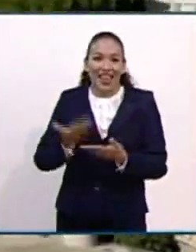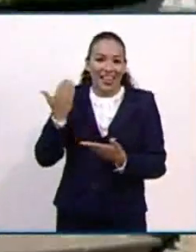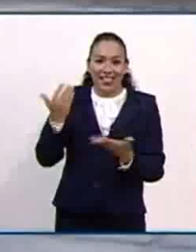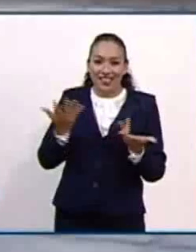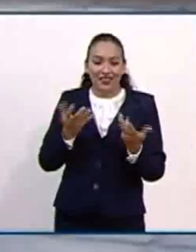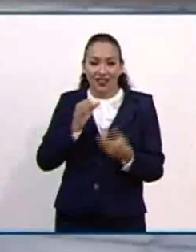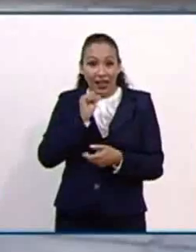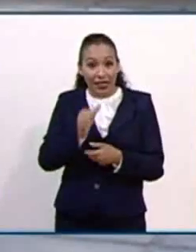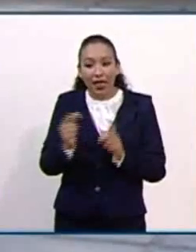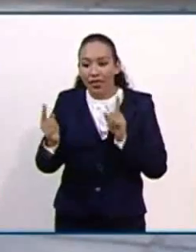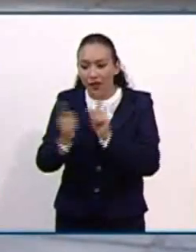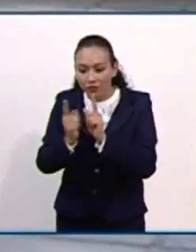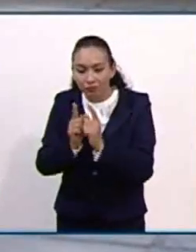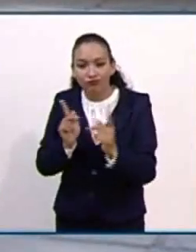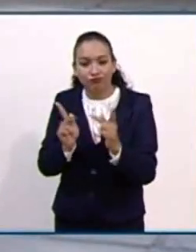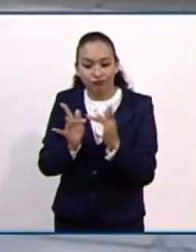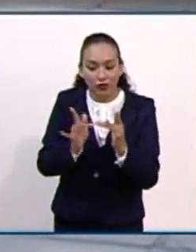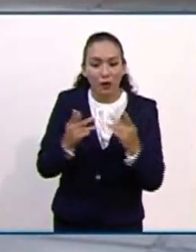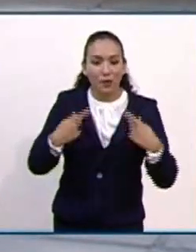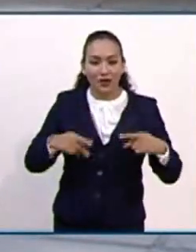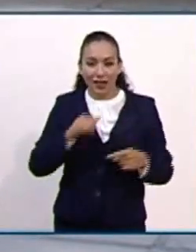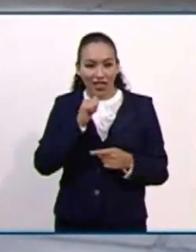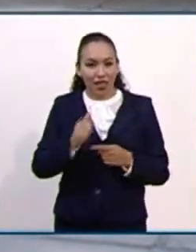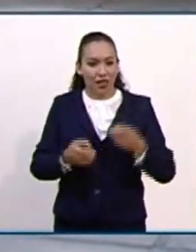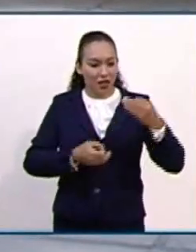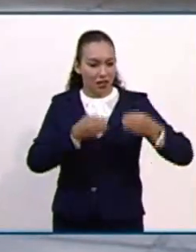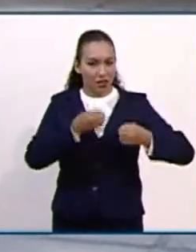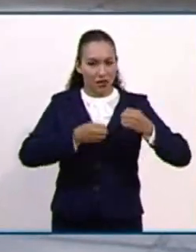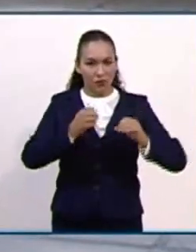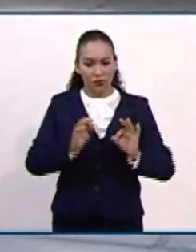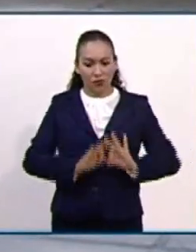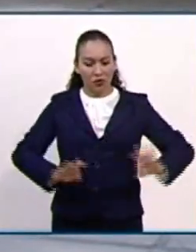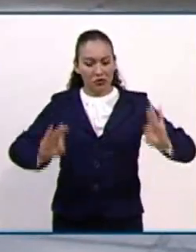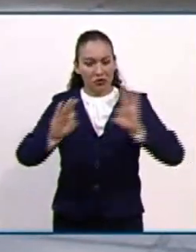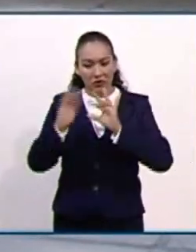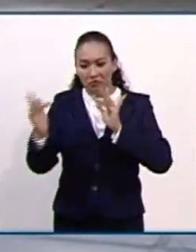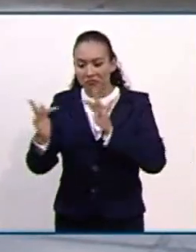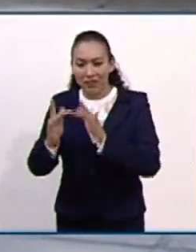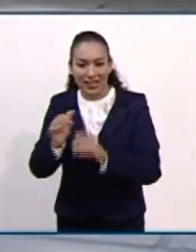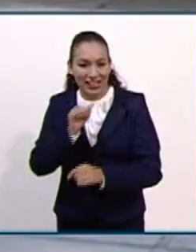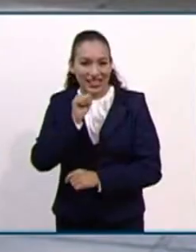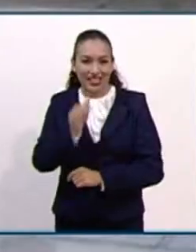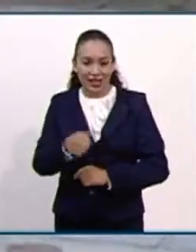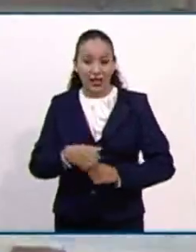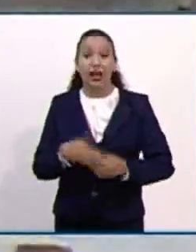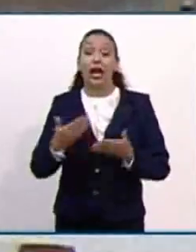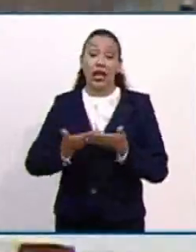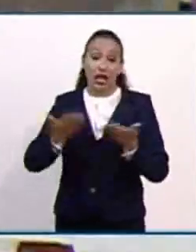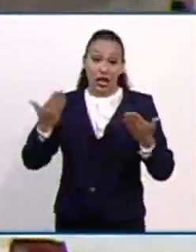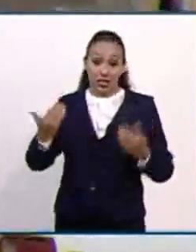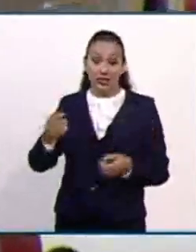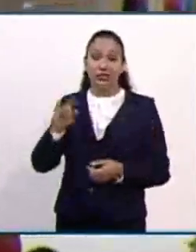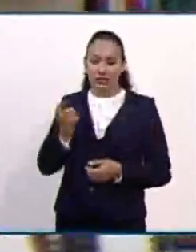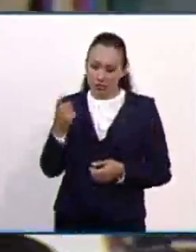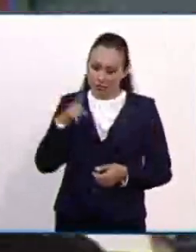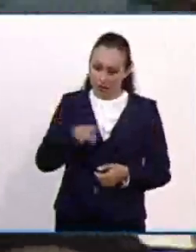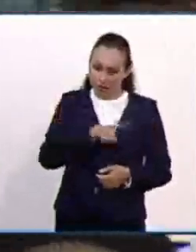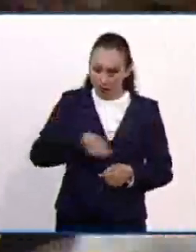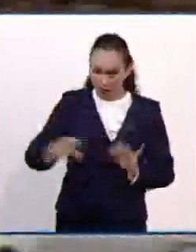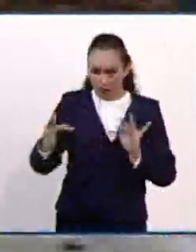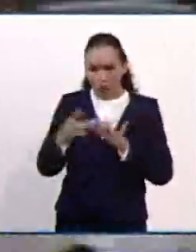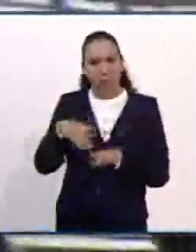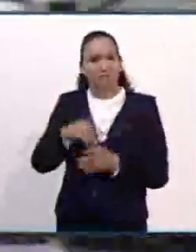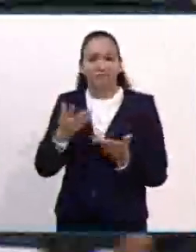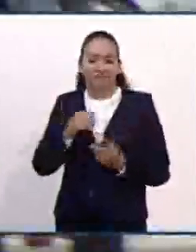parámetros fijados por el Alto Tribunal e instrumentos internacionales que previamente se habían ordenado. Los efectos de la